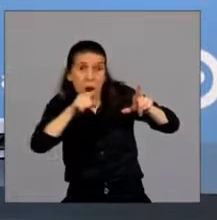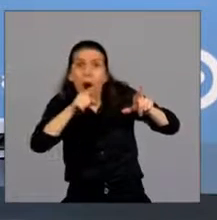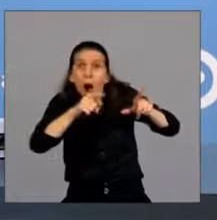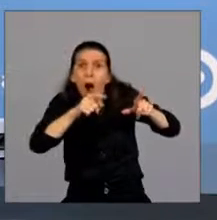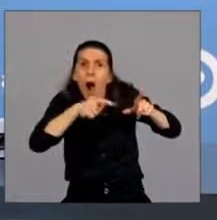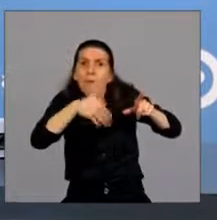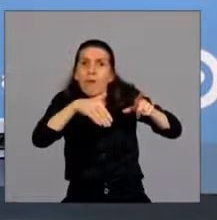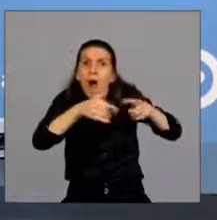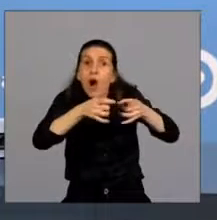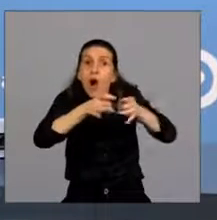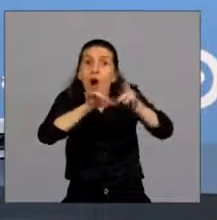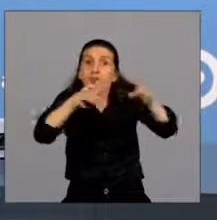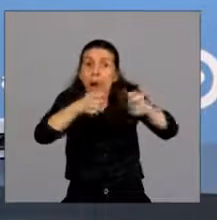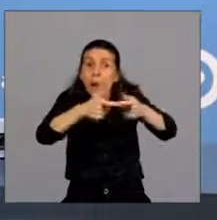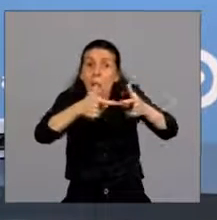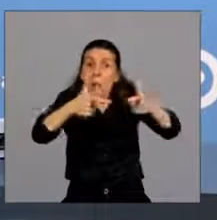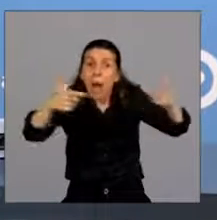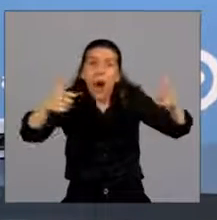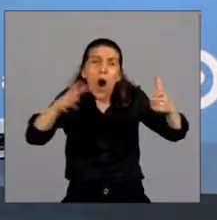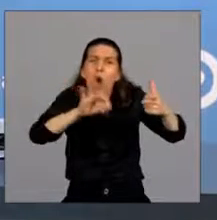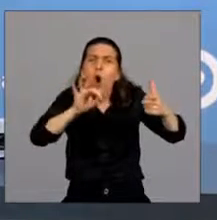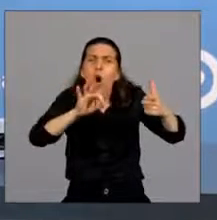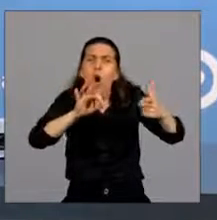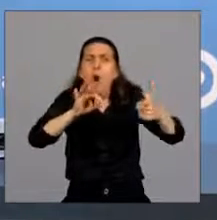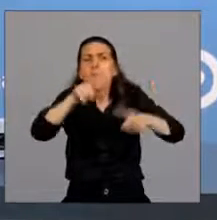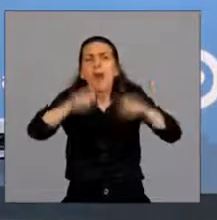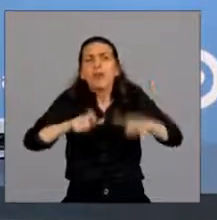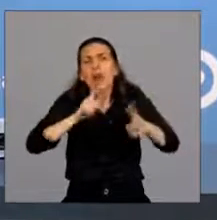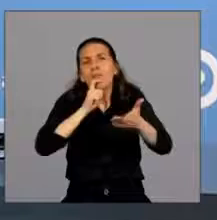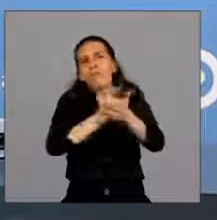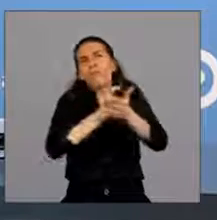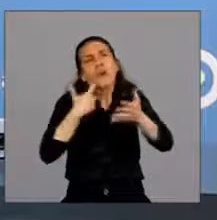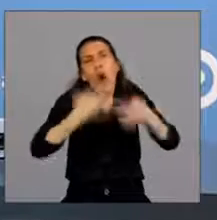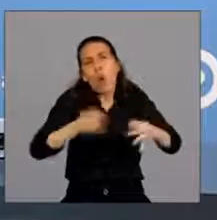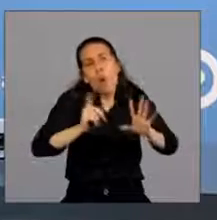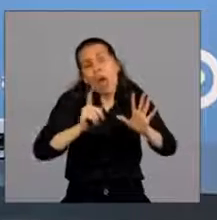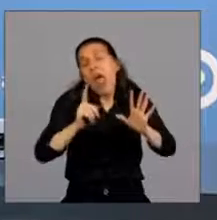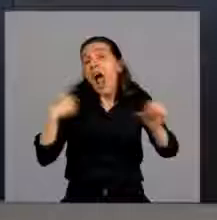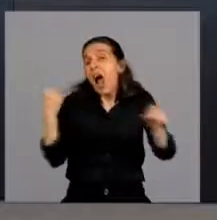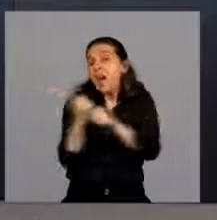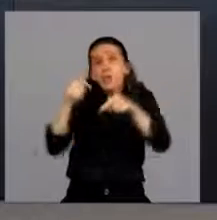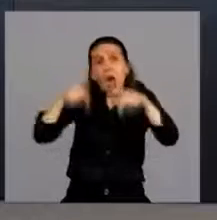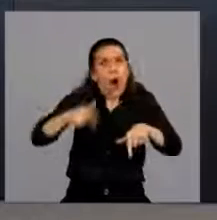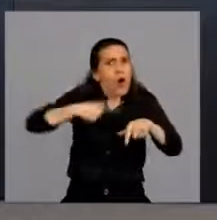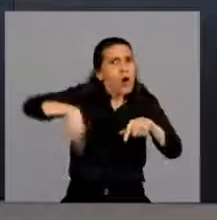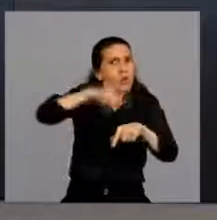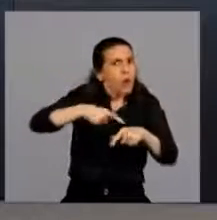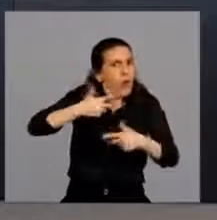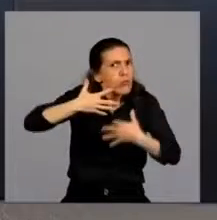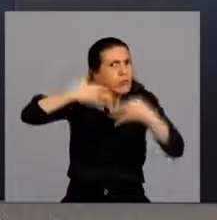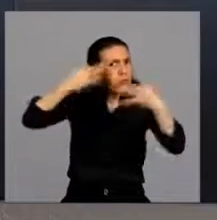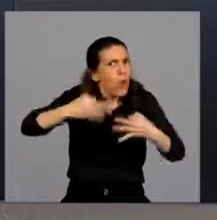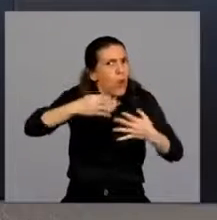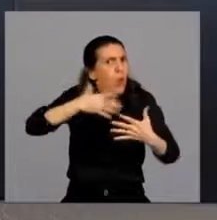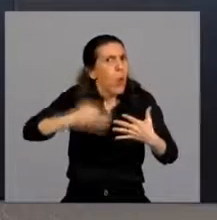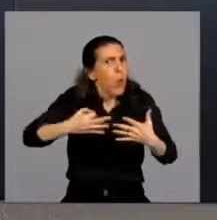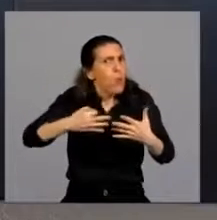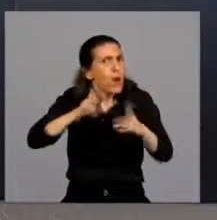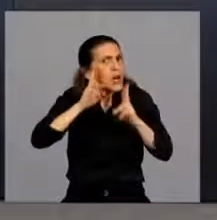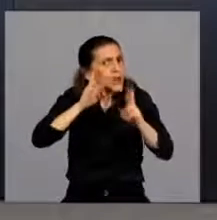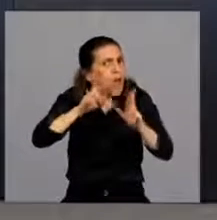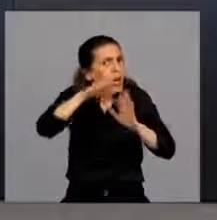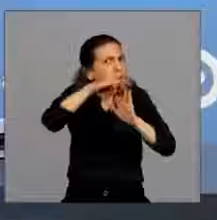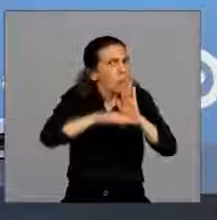mucho o que haya algún problema de incumplimiento, que la verdad que hasta ahora no lo vemos. En eso, repito, estamos muy agradecidos con los vecinos de la